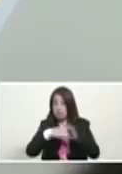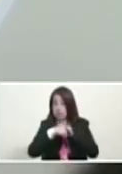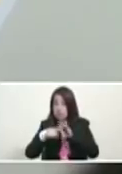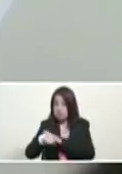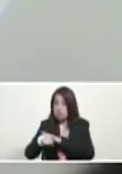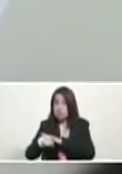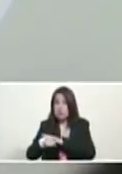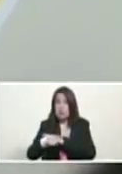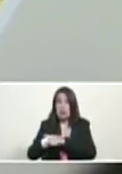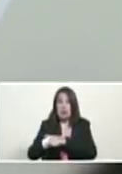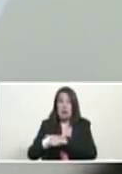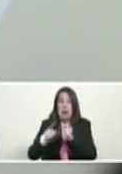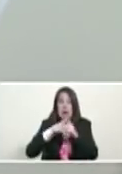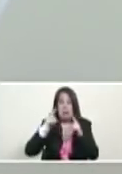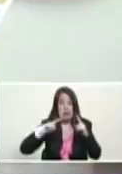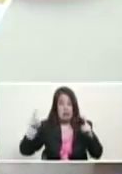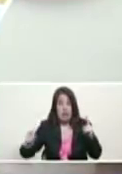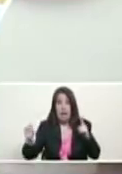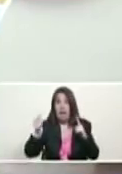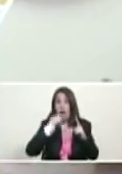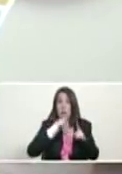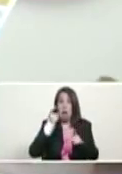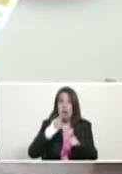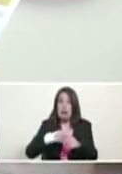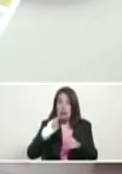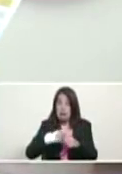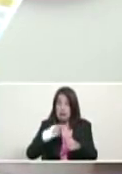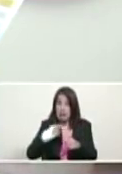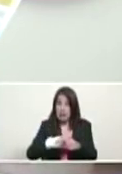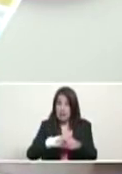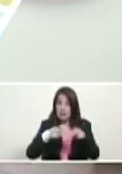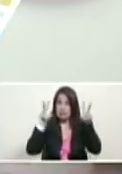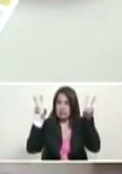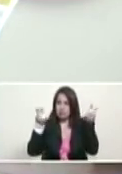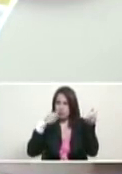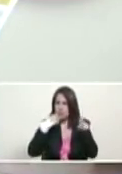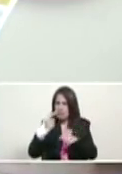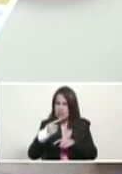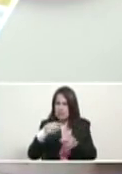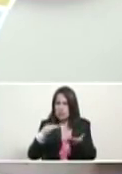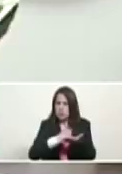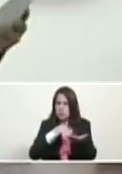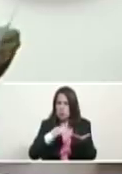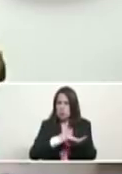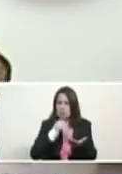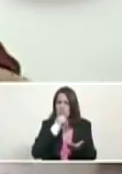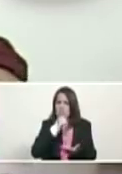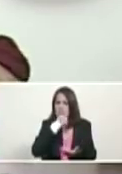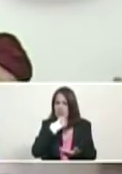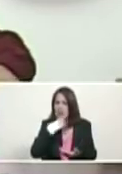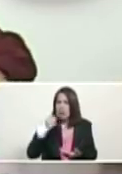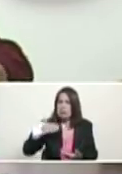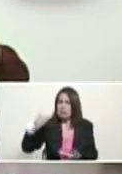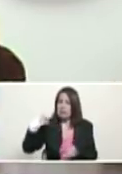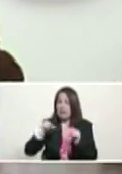energía, agua y gas al instalarse, entre comillas, en soluciones a los viejos sistemas